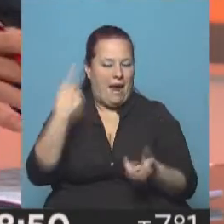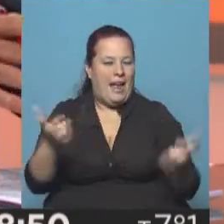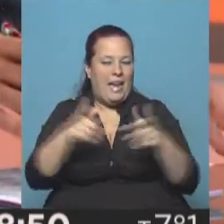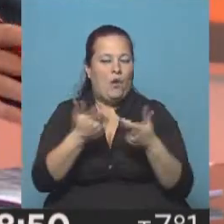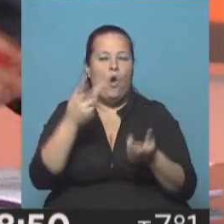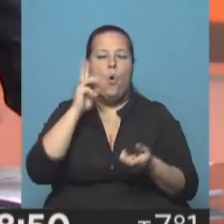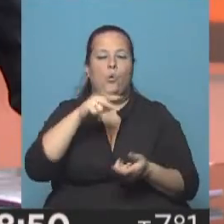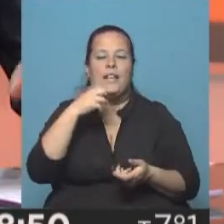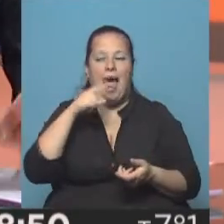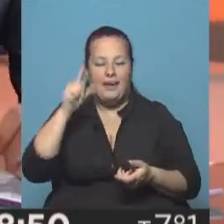unidad del arte por el tema de la tarifa de gas